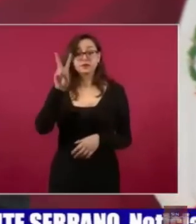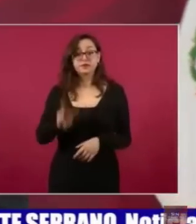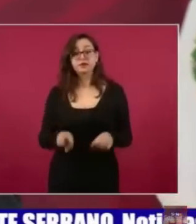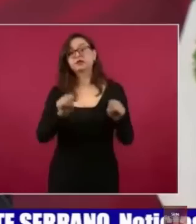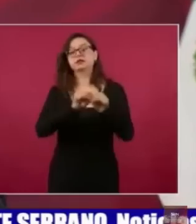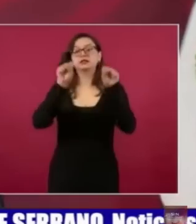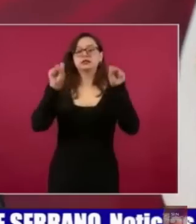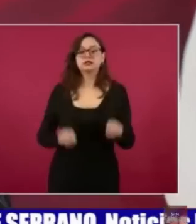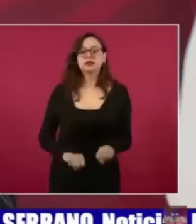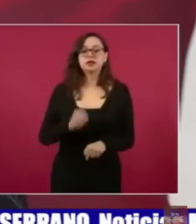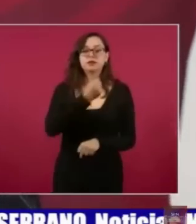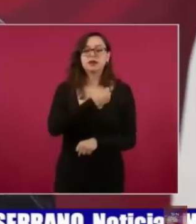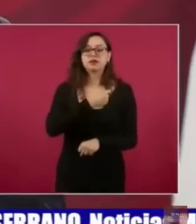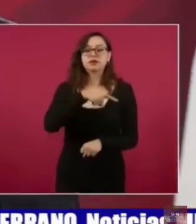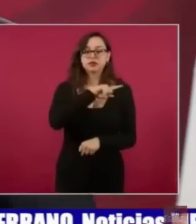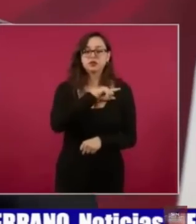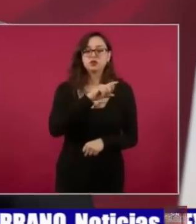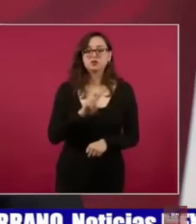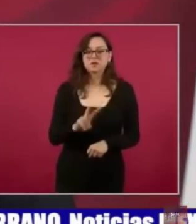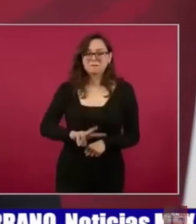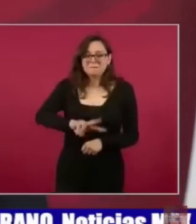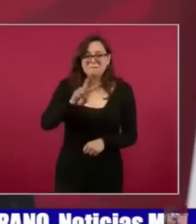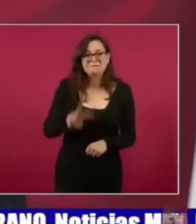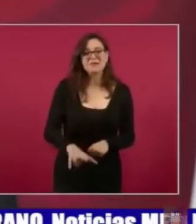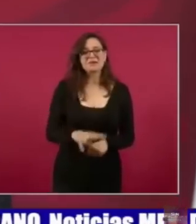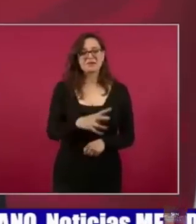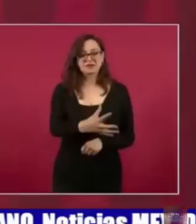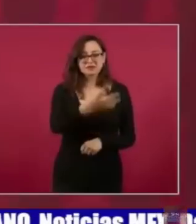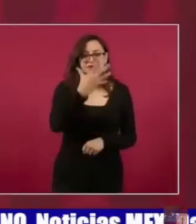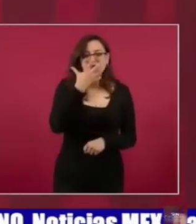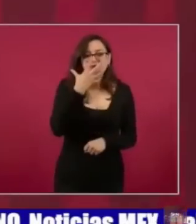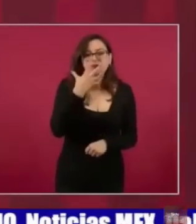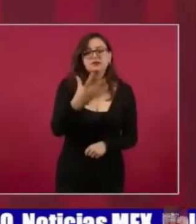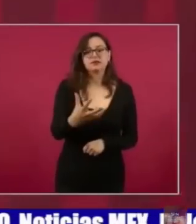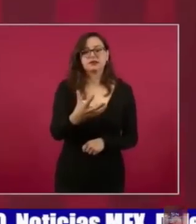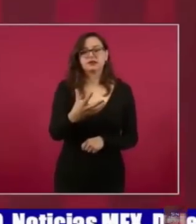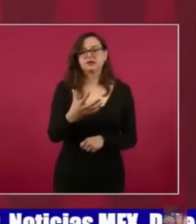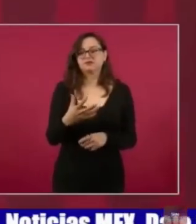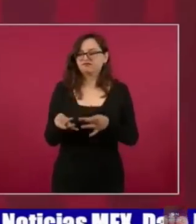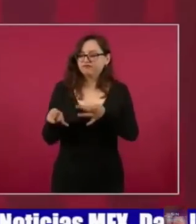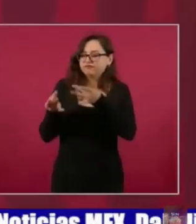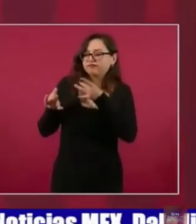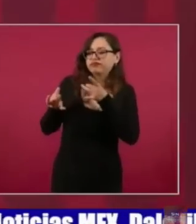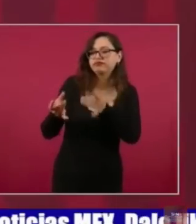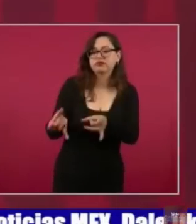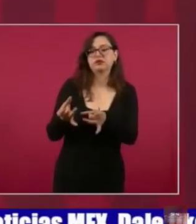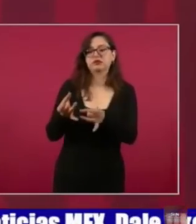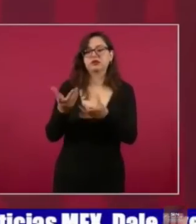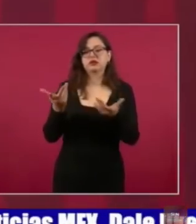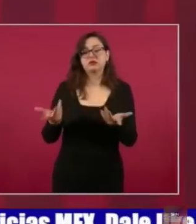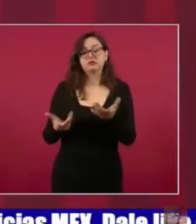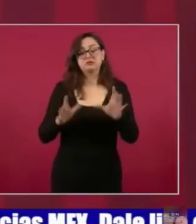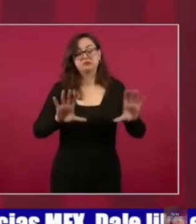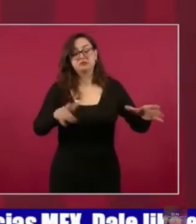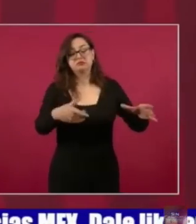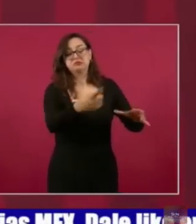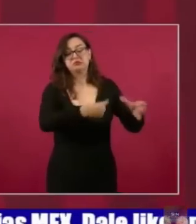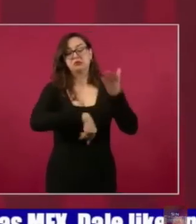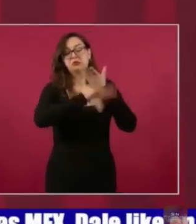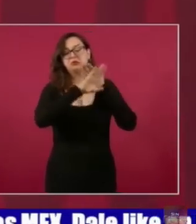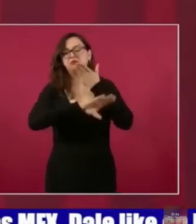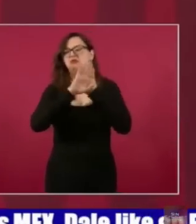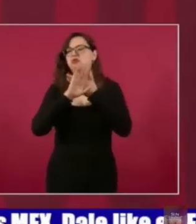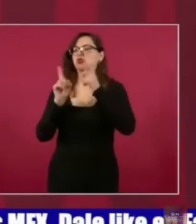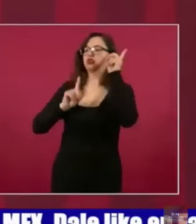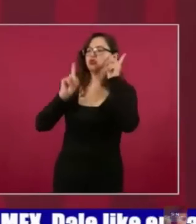Córdoba y se lleva de corbata, como decimos en el rancho, a Carmen Aristegui. Esto fue lo que dijo el